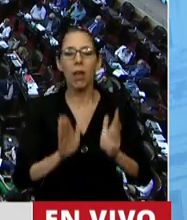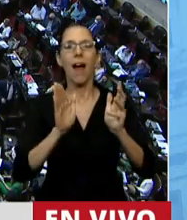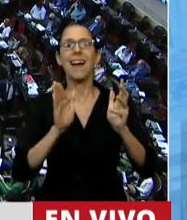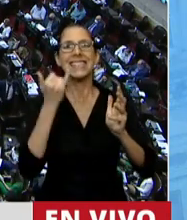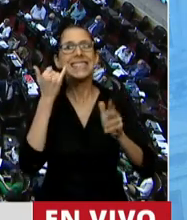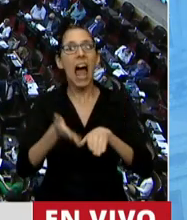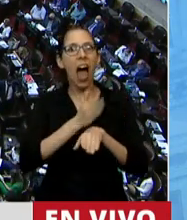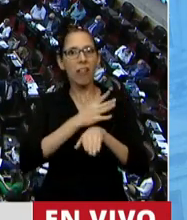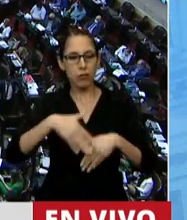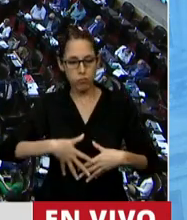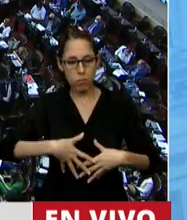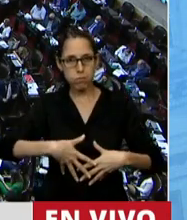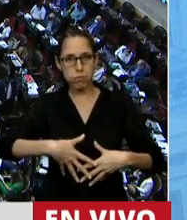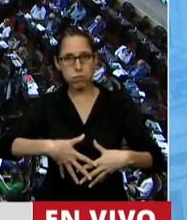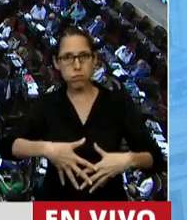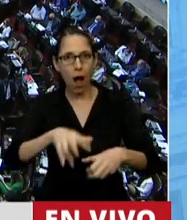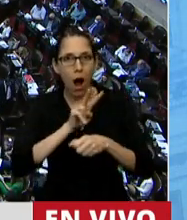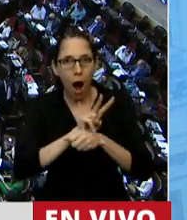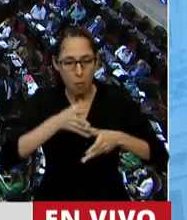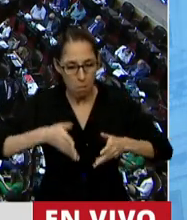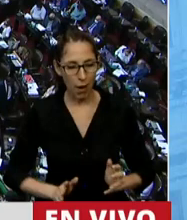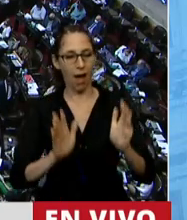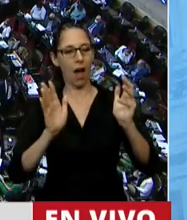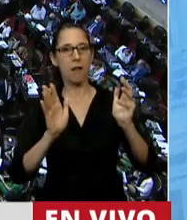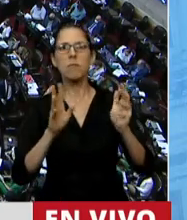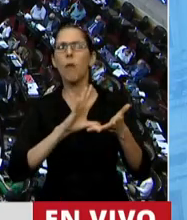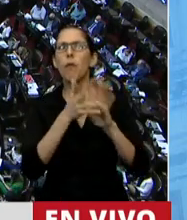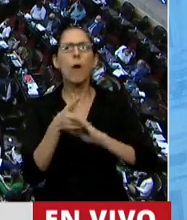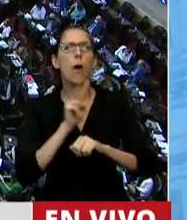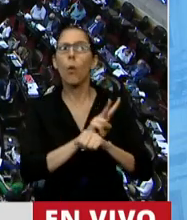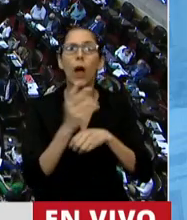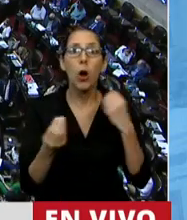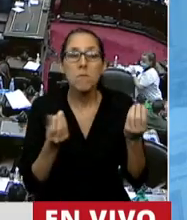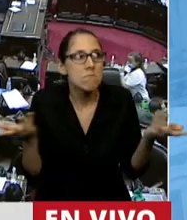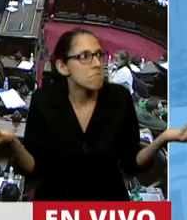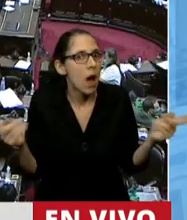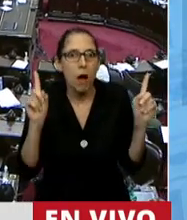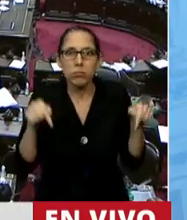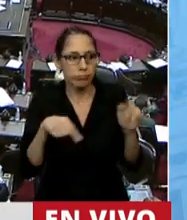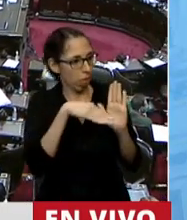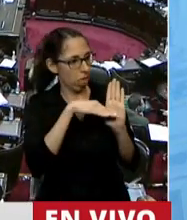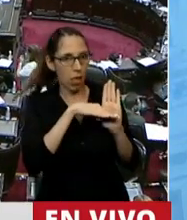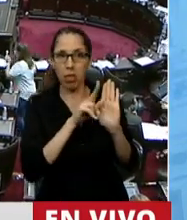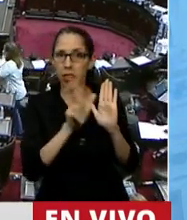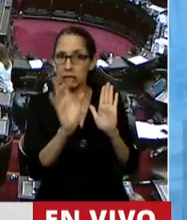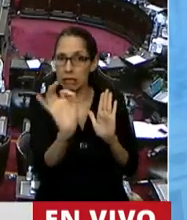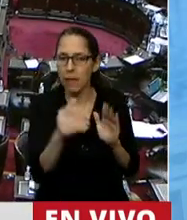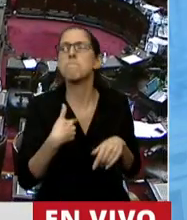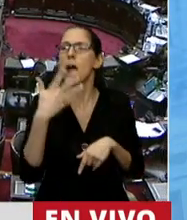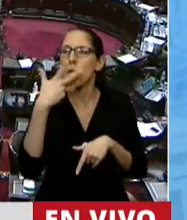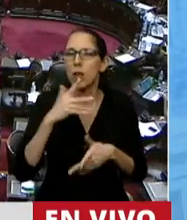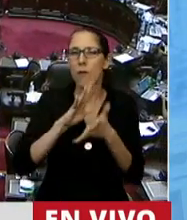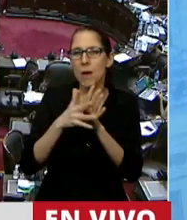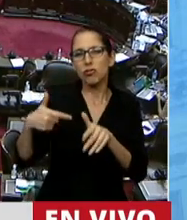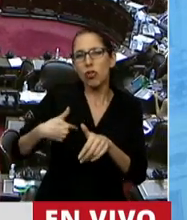el seno materno. No lo dice. Me gustaría que lo acompañen, que las acompañen desde lo social, que las